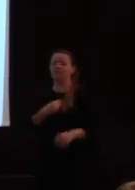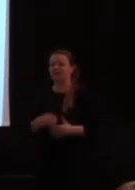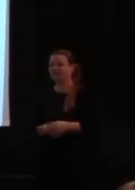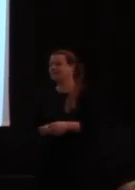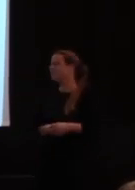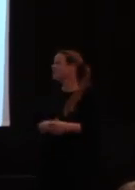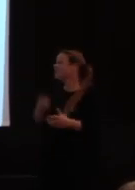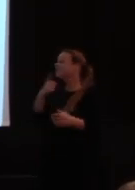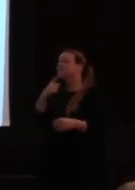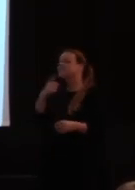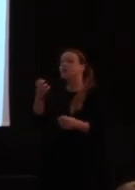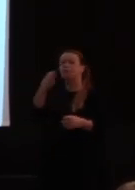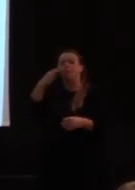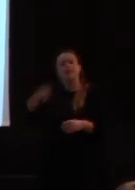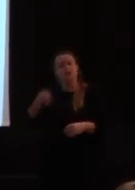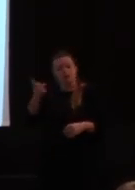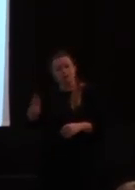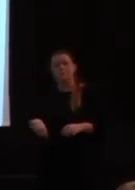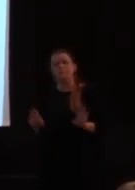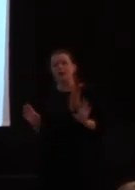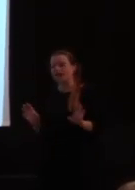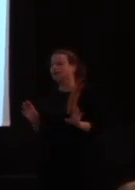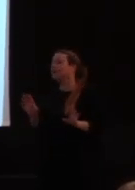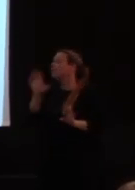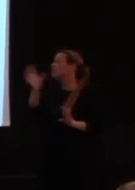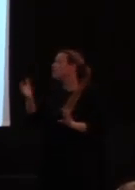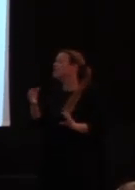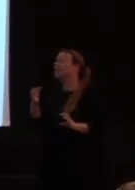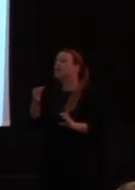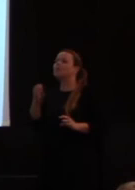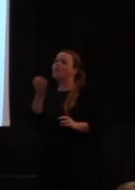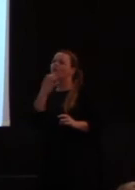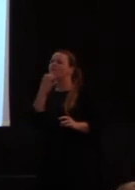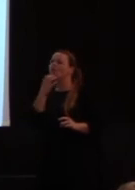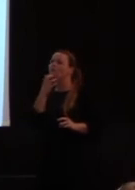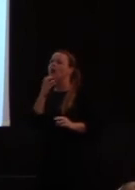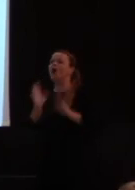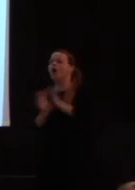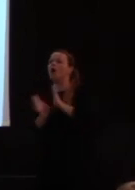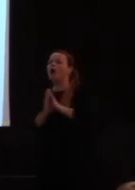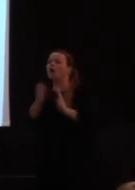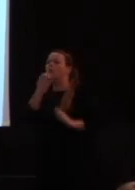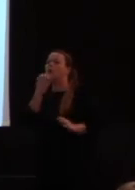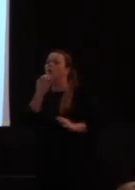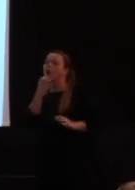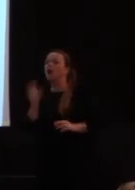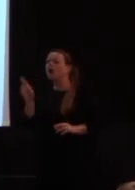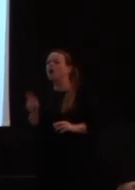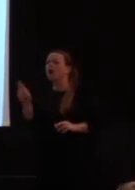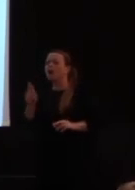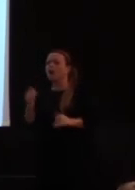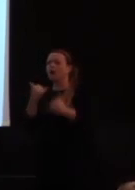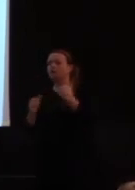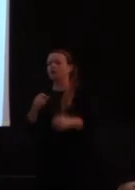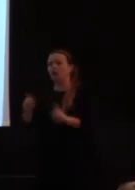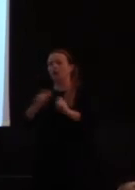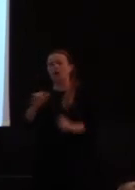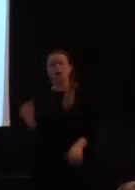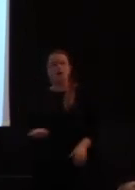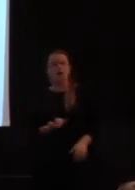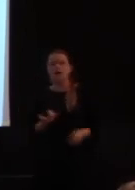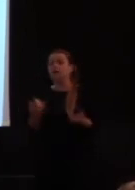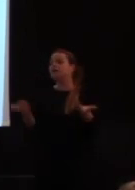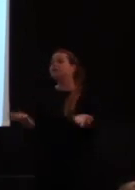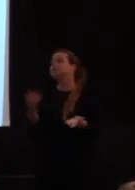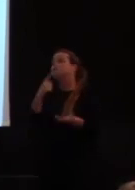pero... peligroso, peligroso también, ¿eh? Porque es esta broma continua, no sé si sabéis lo que quiero decir, ¿no? Dije, al final se cansa. Por tanto,